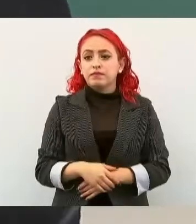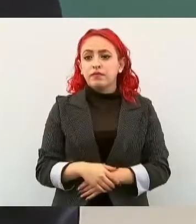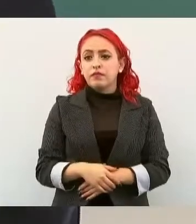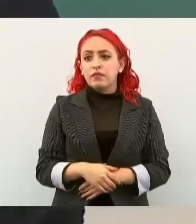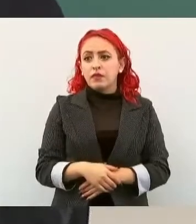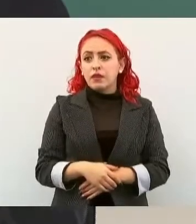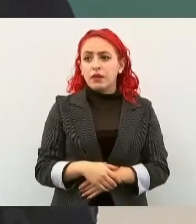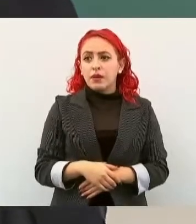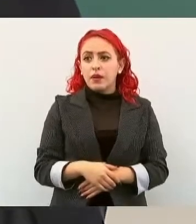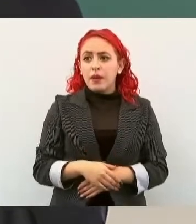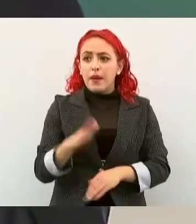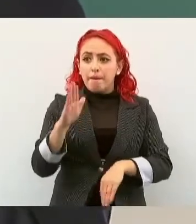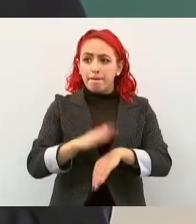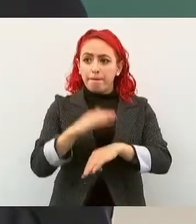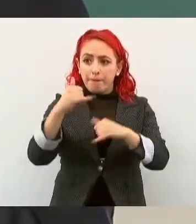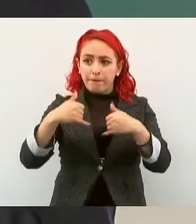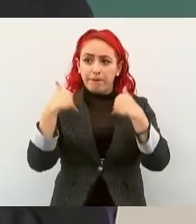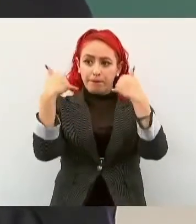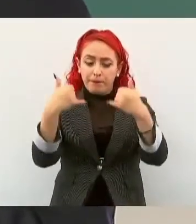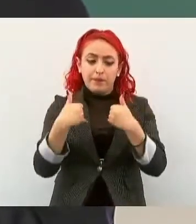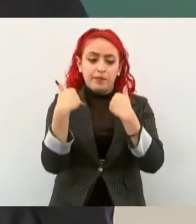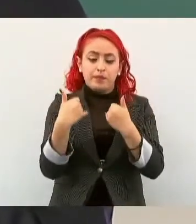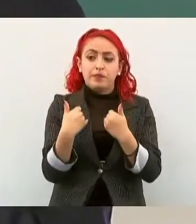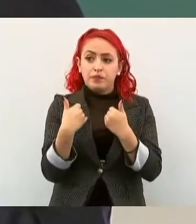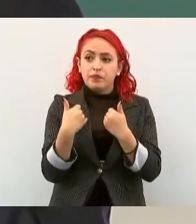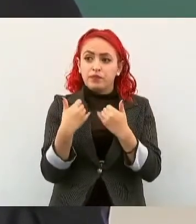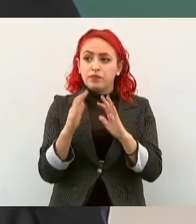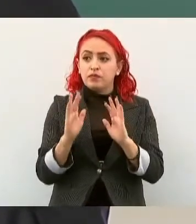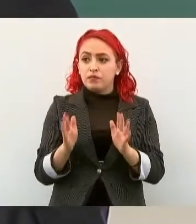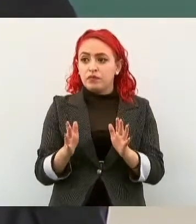Cada vez más jóvenes están